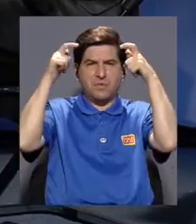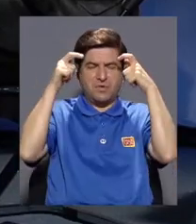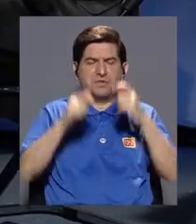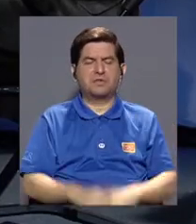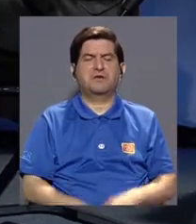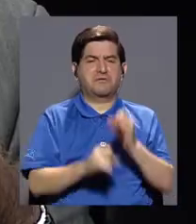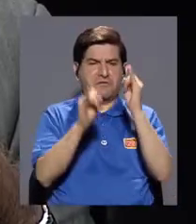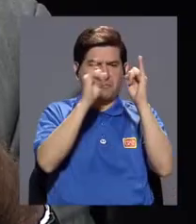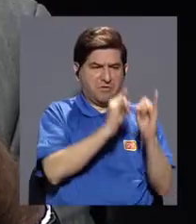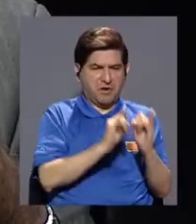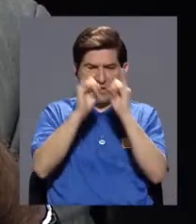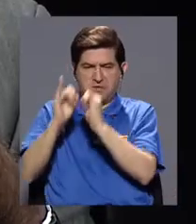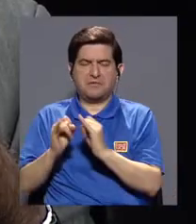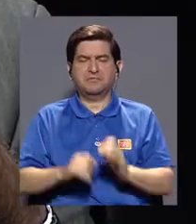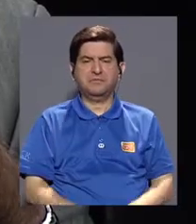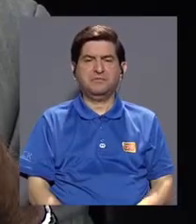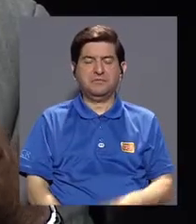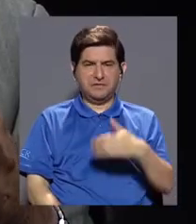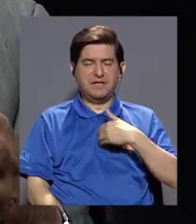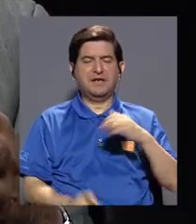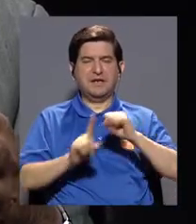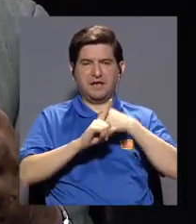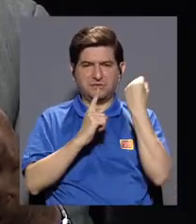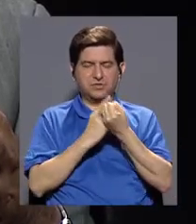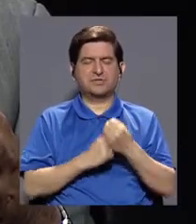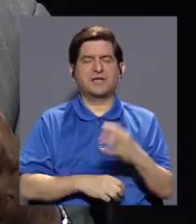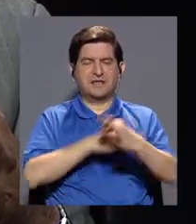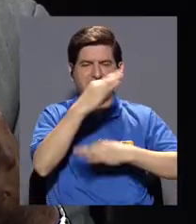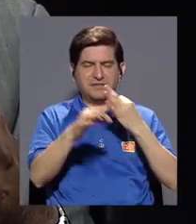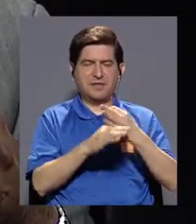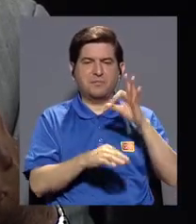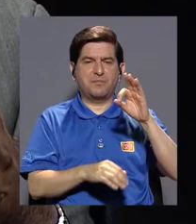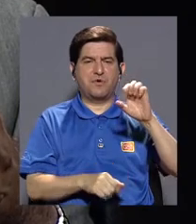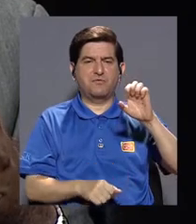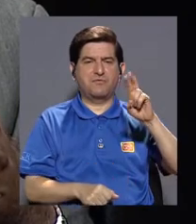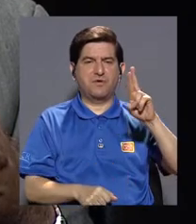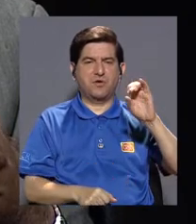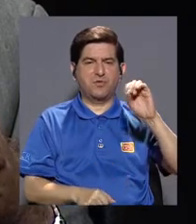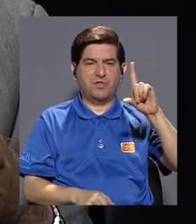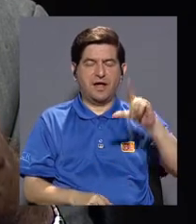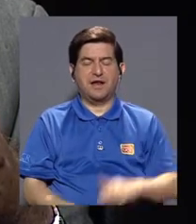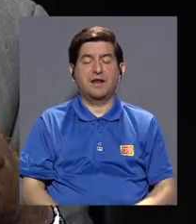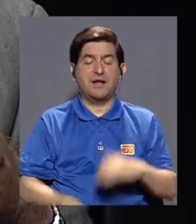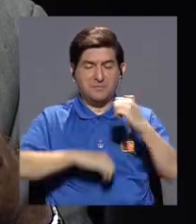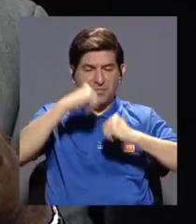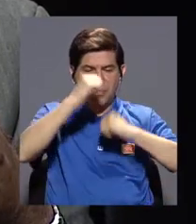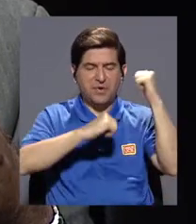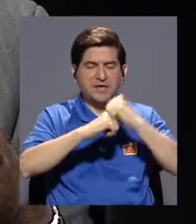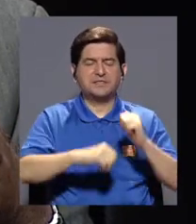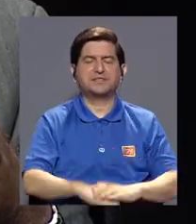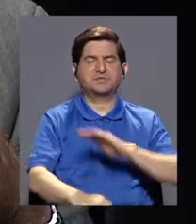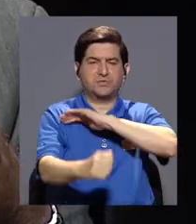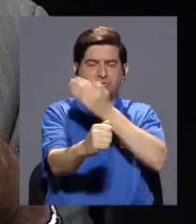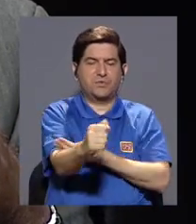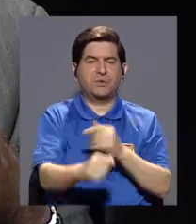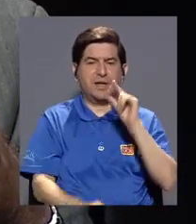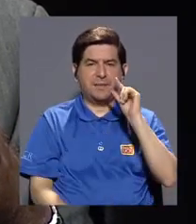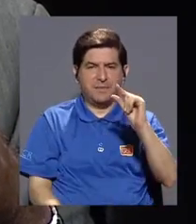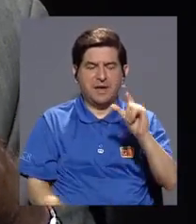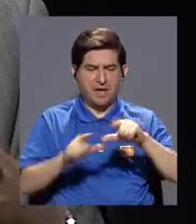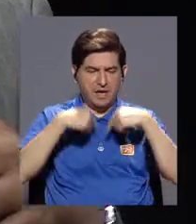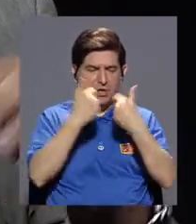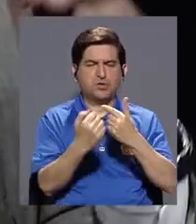terminado teniendo una sociedad feudal. Muy valioso. Feudal por las estructuras de poder, o sea, pequeños grupos de